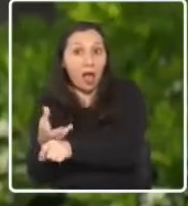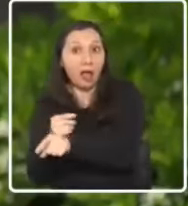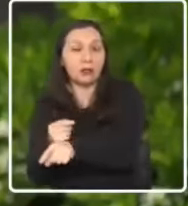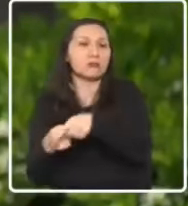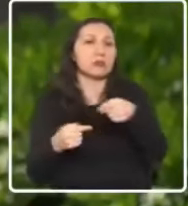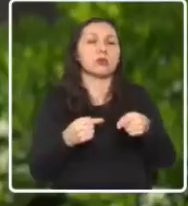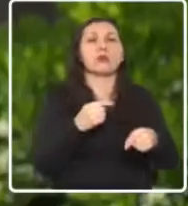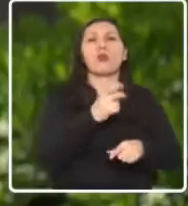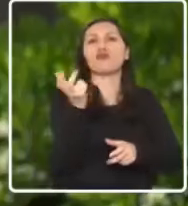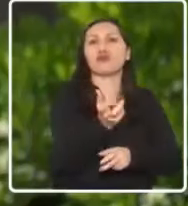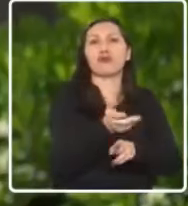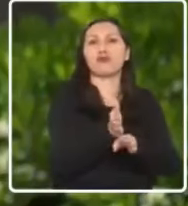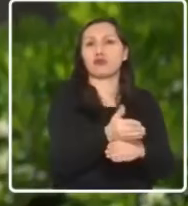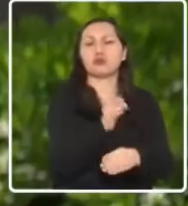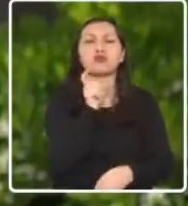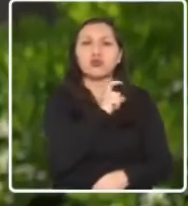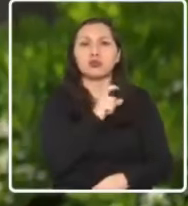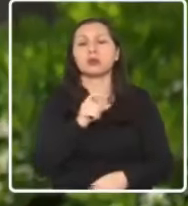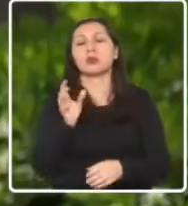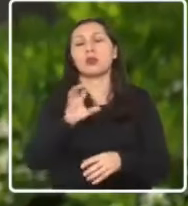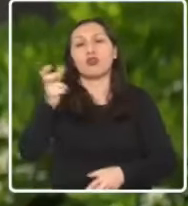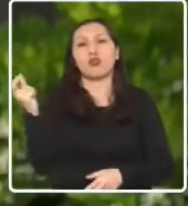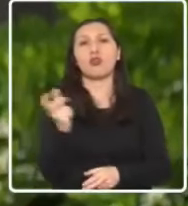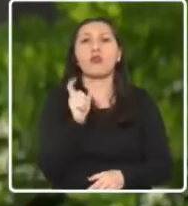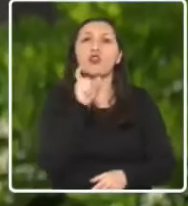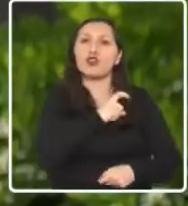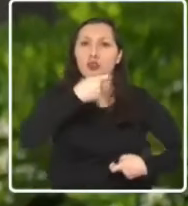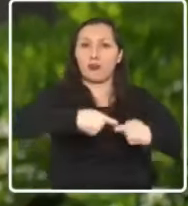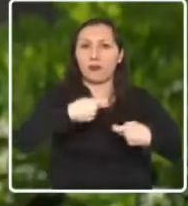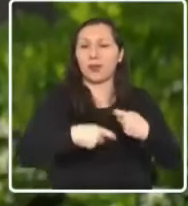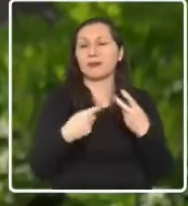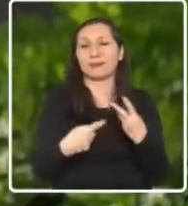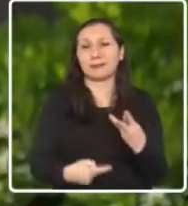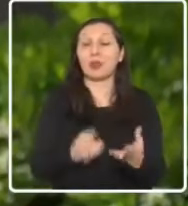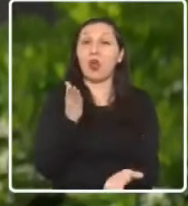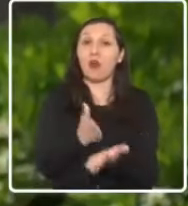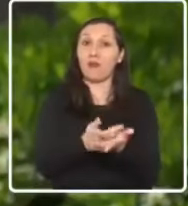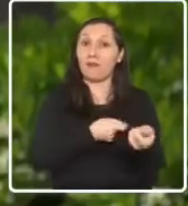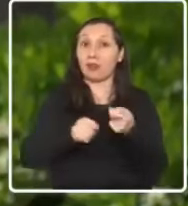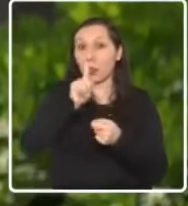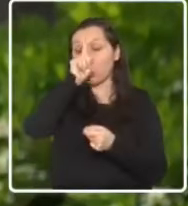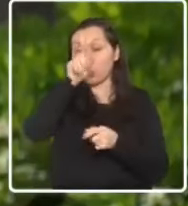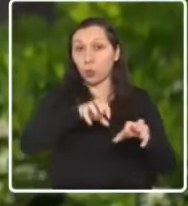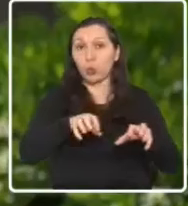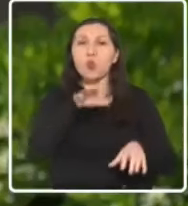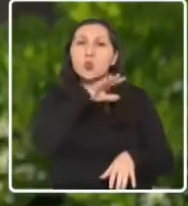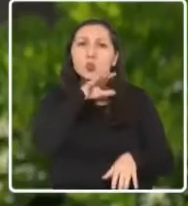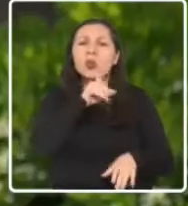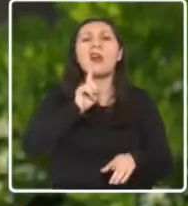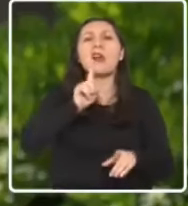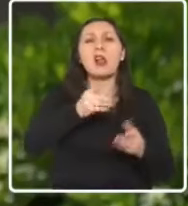hay robo de salmones, hay robo de cobre, etcétera. Se establece la obligación de los vendedores habituales de bienes usados de identificar a